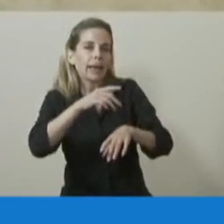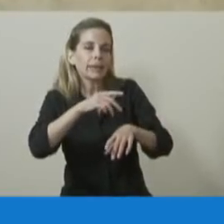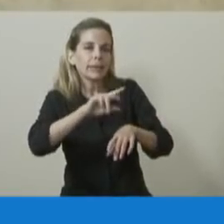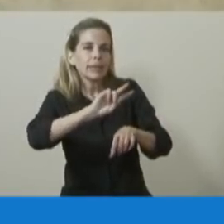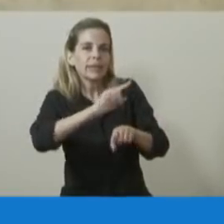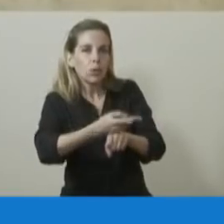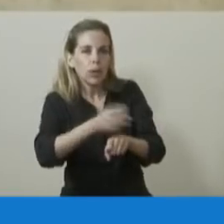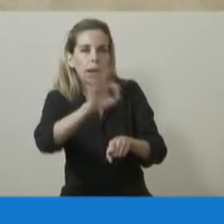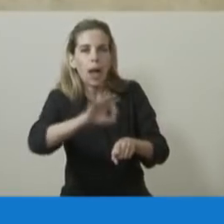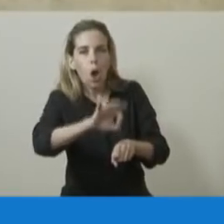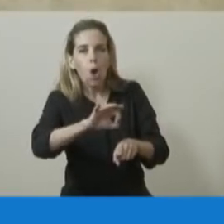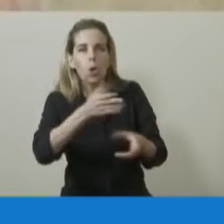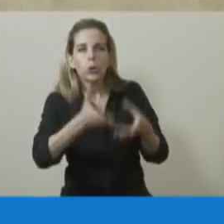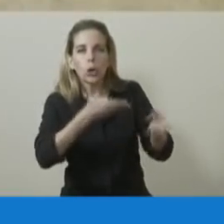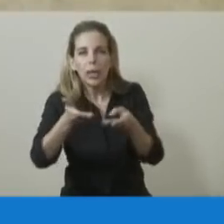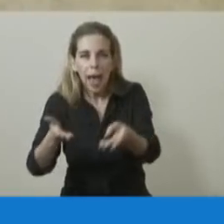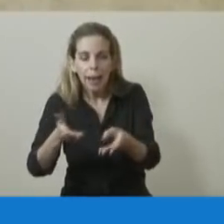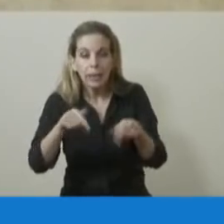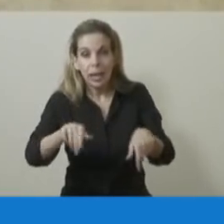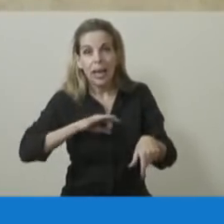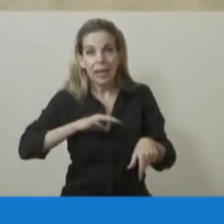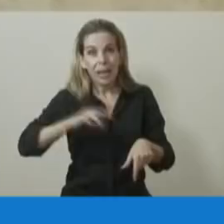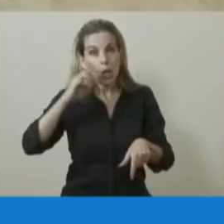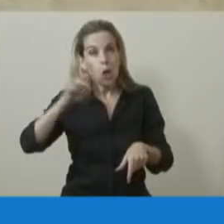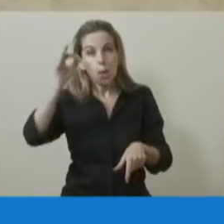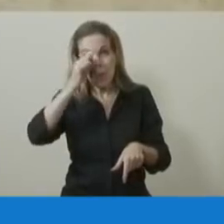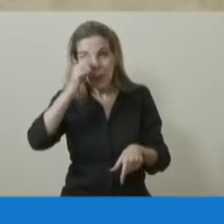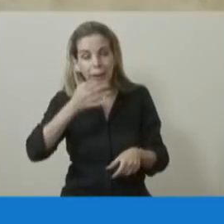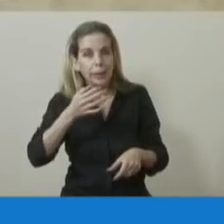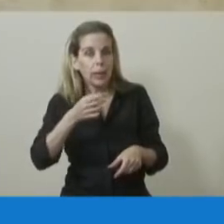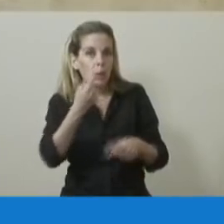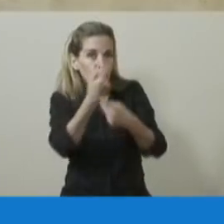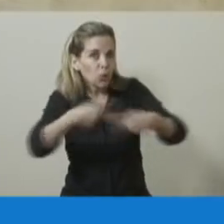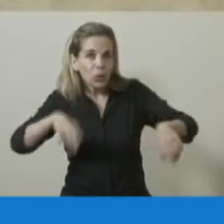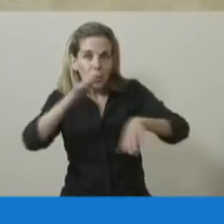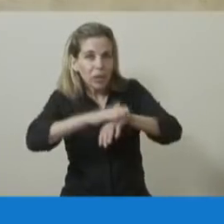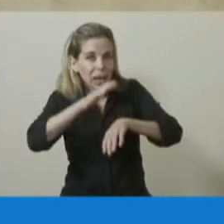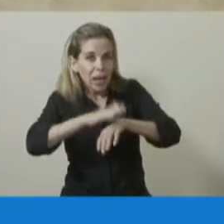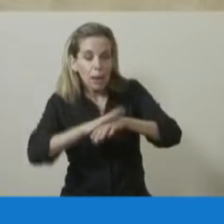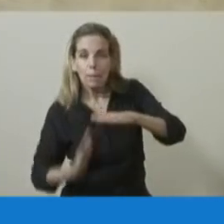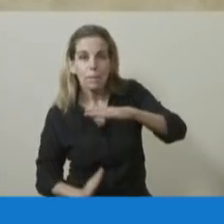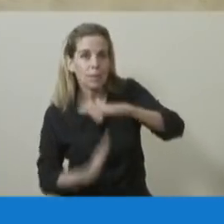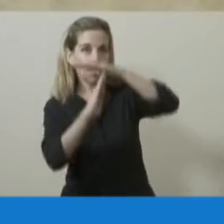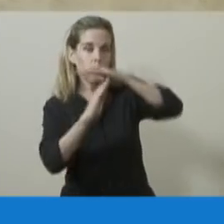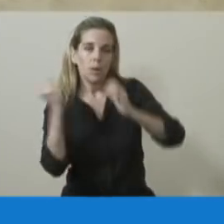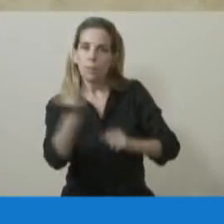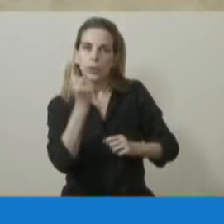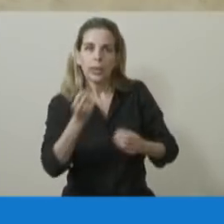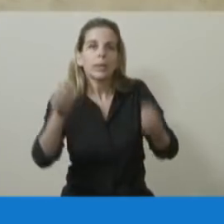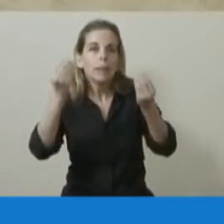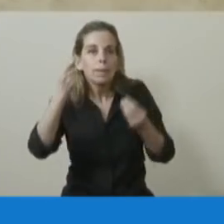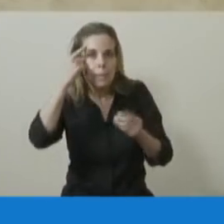o subsidiarias, este año fueron operaciones primordiales para que la Argentina se ponga de